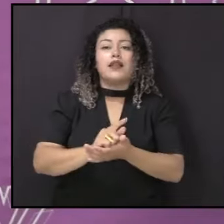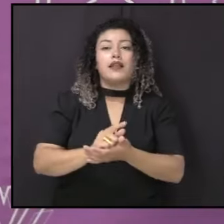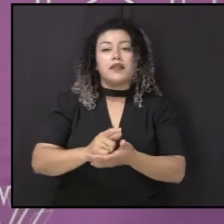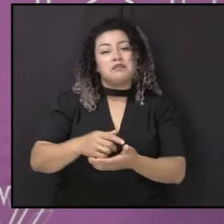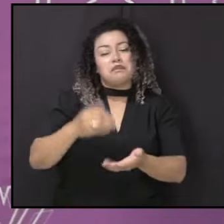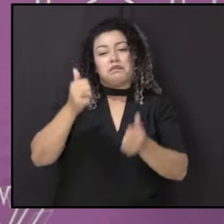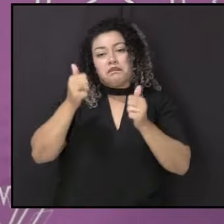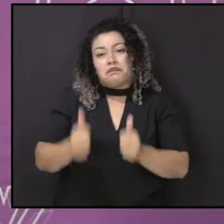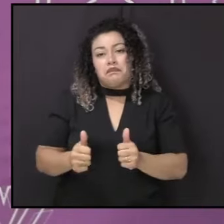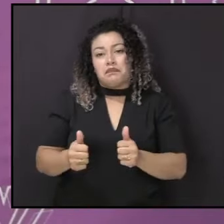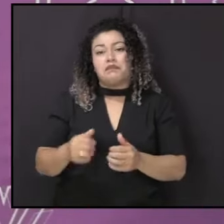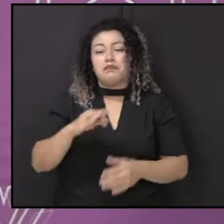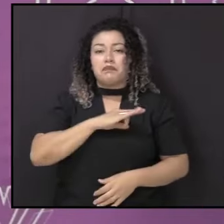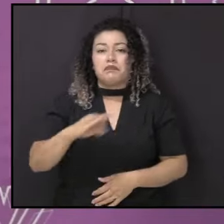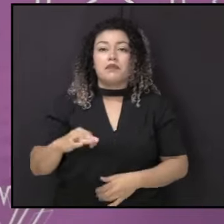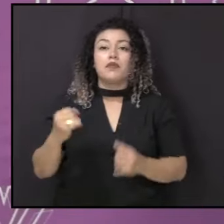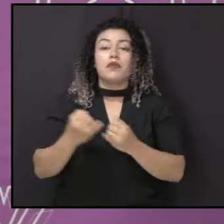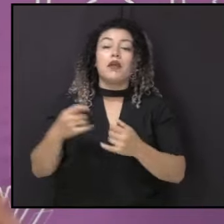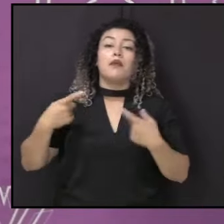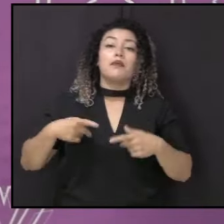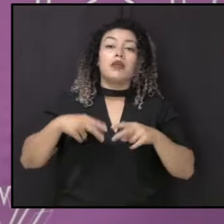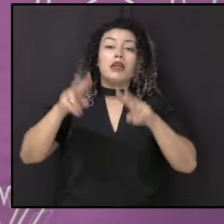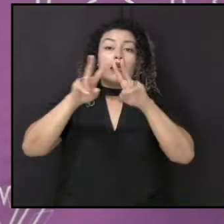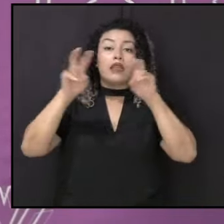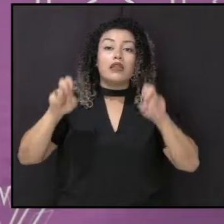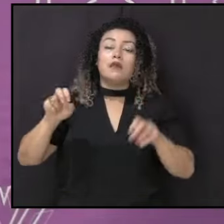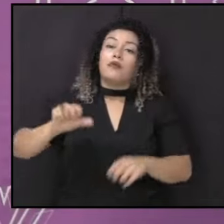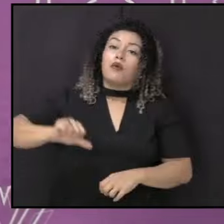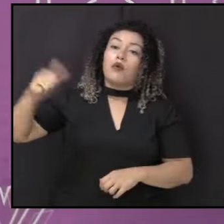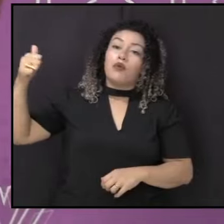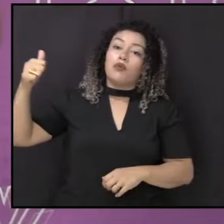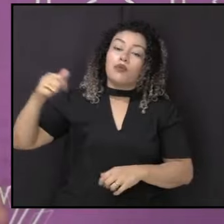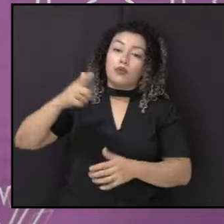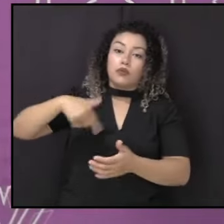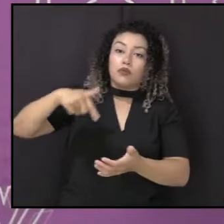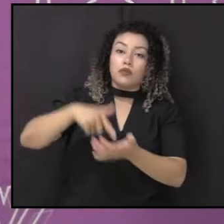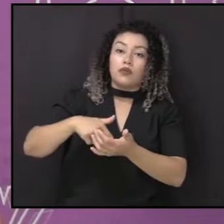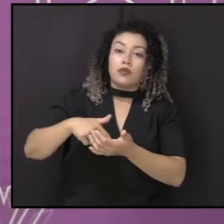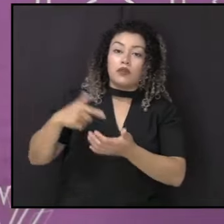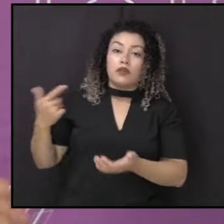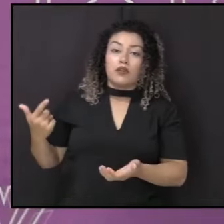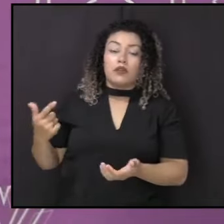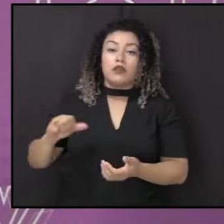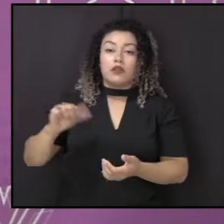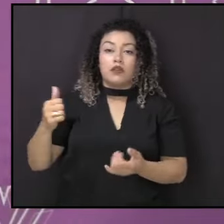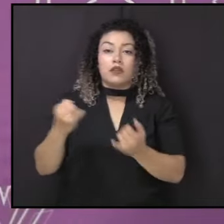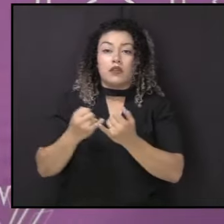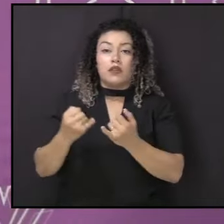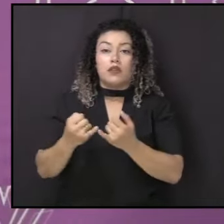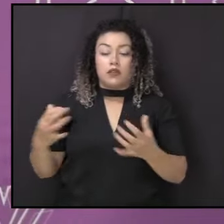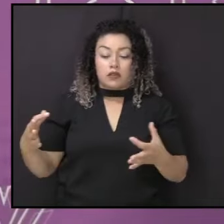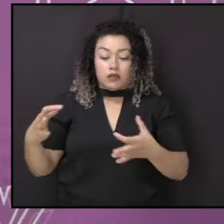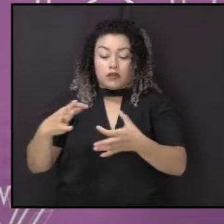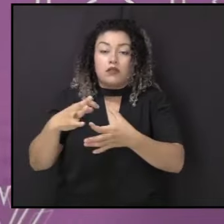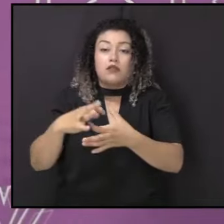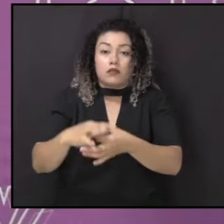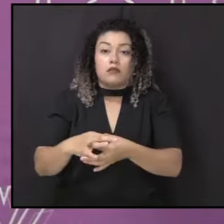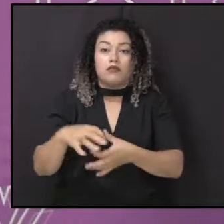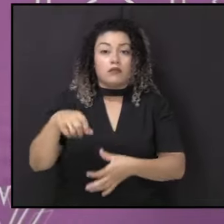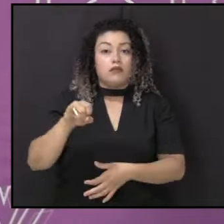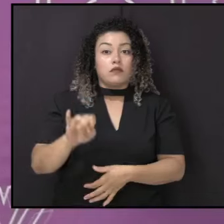de la constancia migratoria tiene que ser temporal para no meternos en jurisdicción del Instituto Nacional de Migración, pero sí para